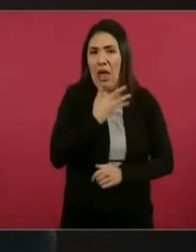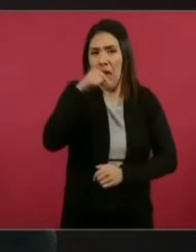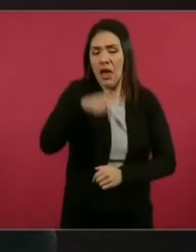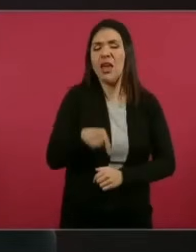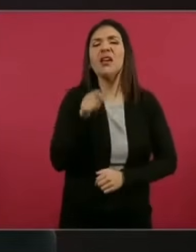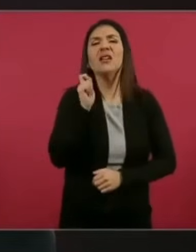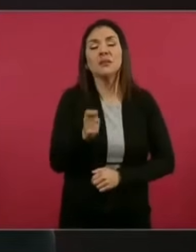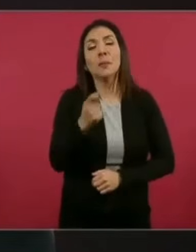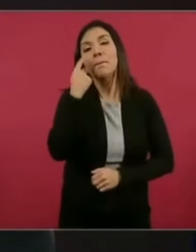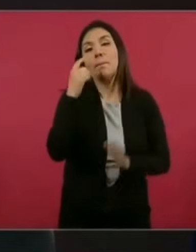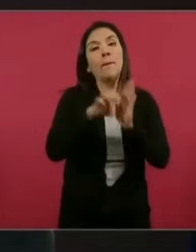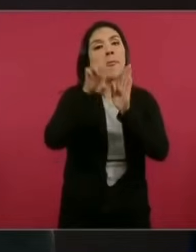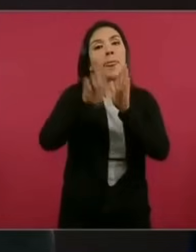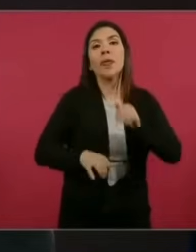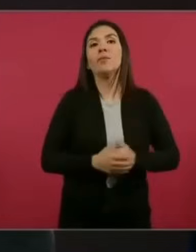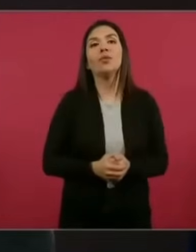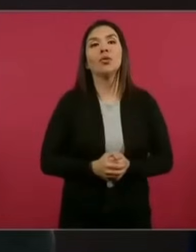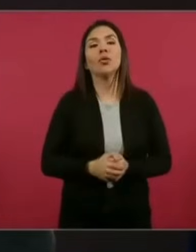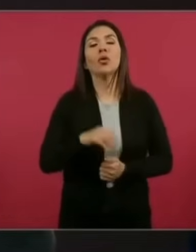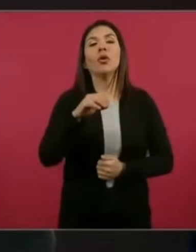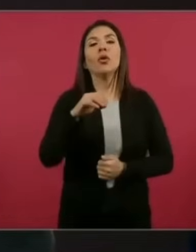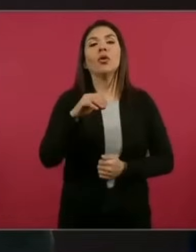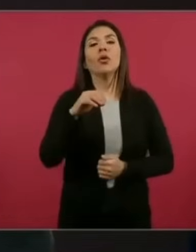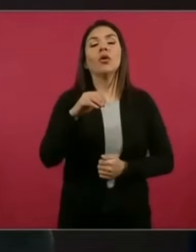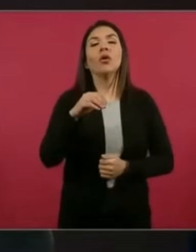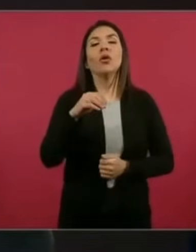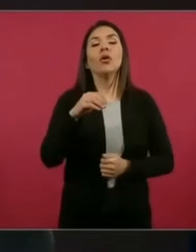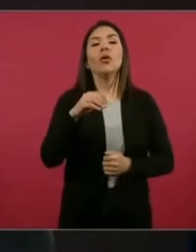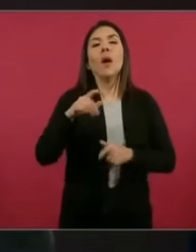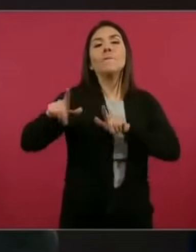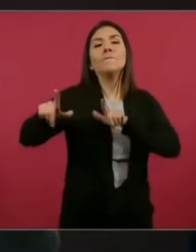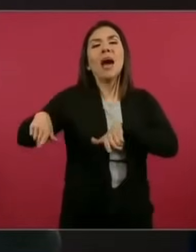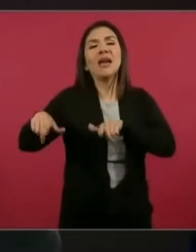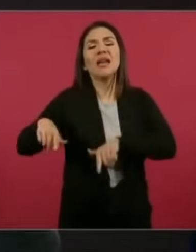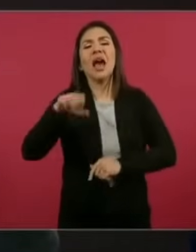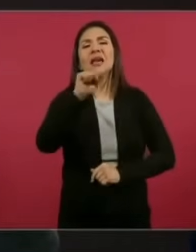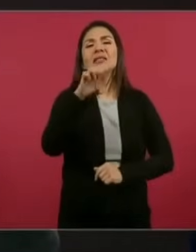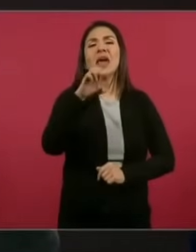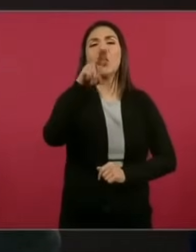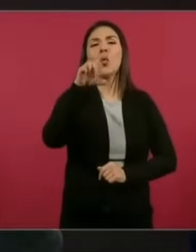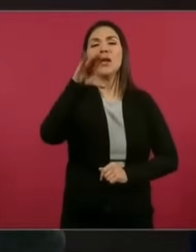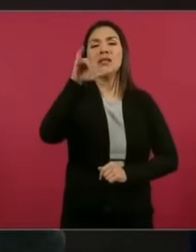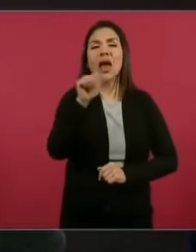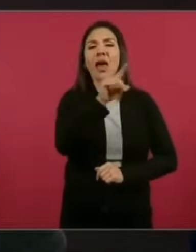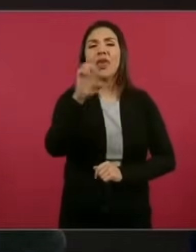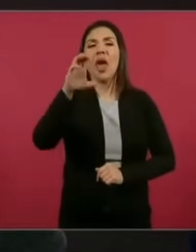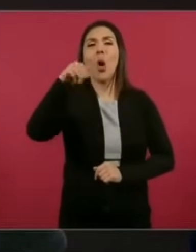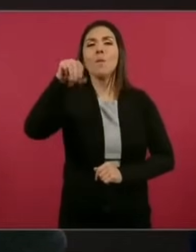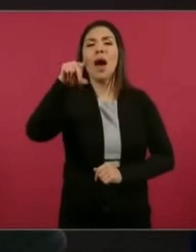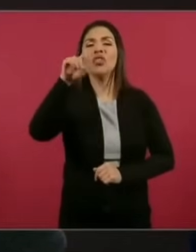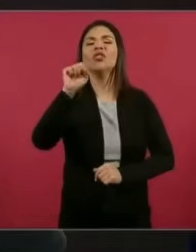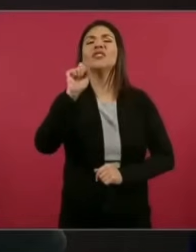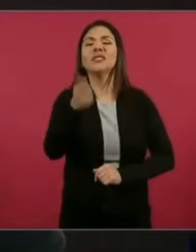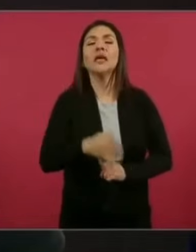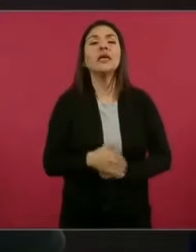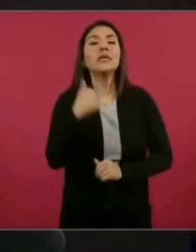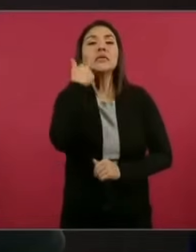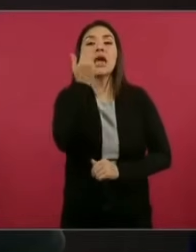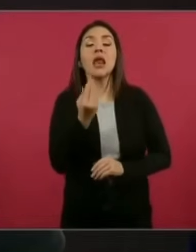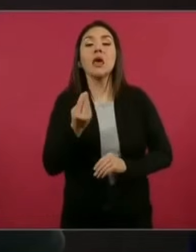son, por ejemplo, secuencia de comandos en sitios cruzados. Eso es que intentan